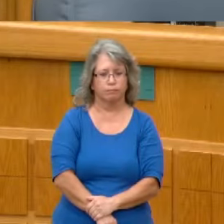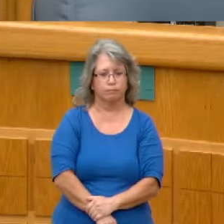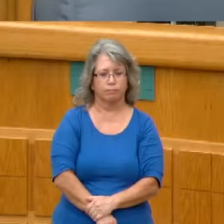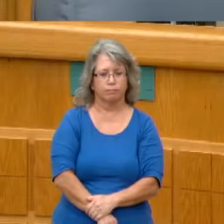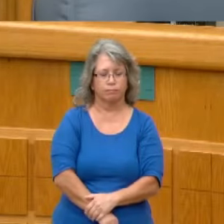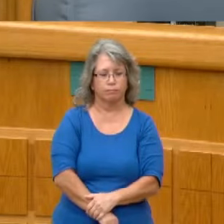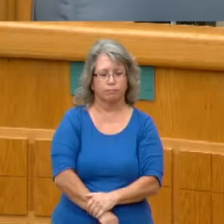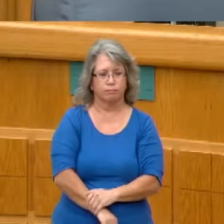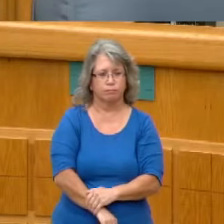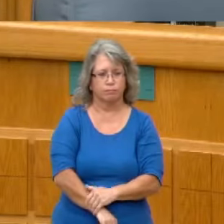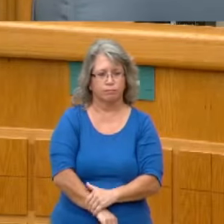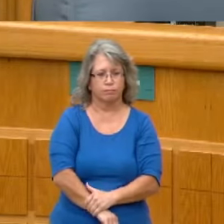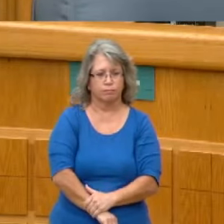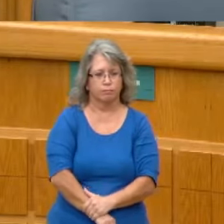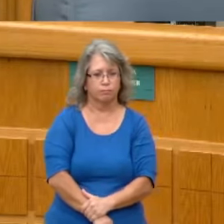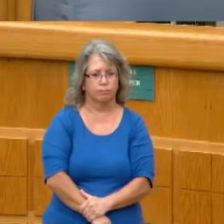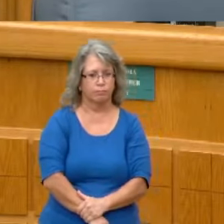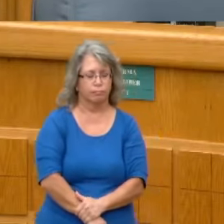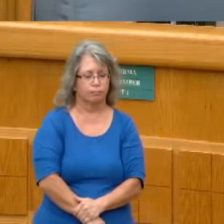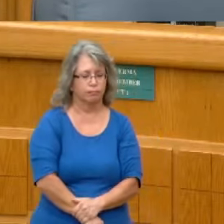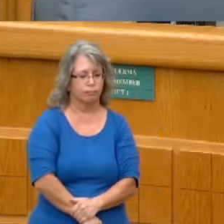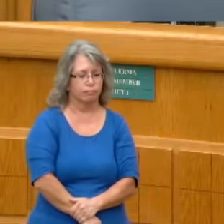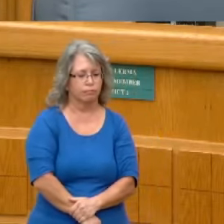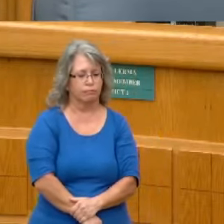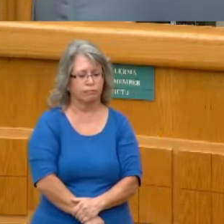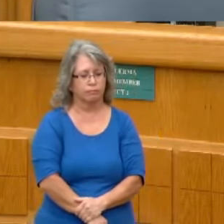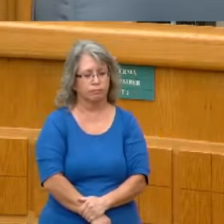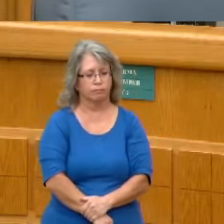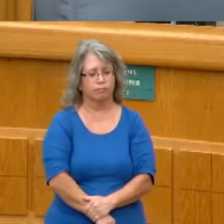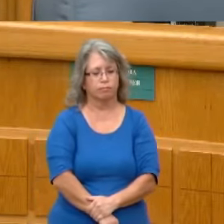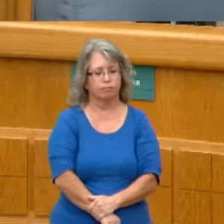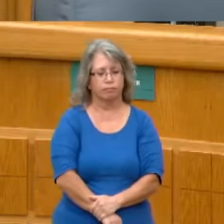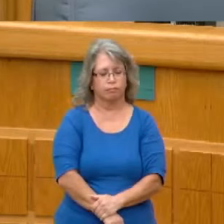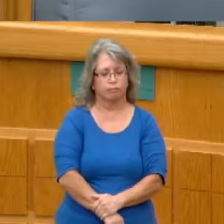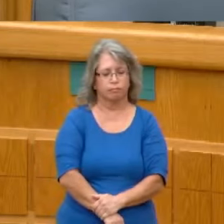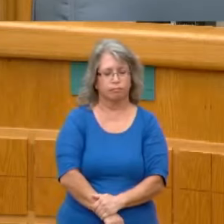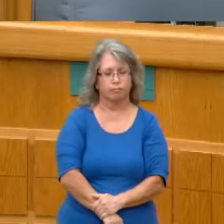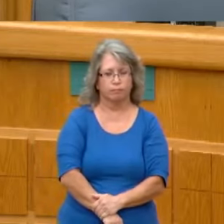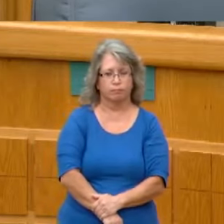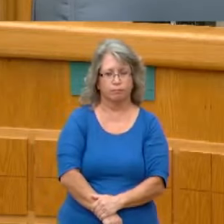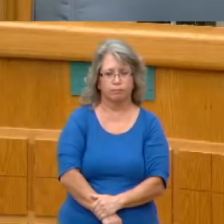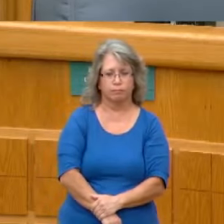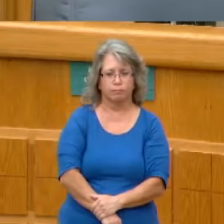73 personas. Todos los sitios están abiertos para estudiantes mayores de 12 años